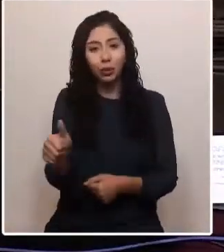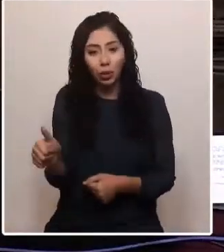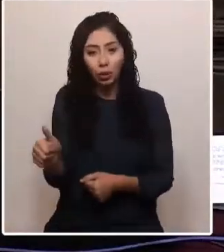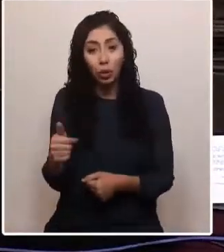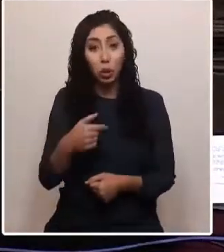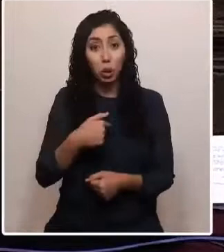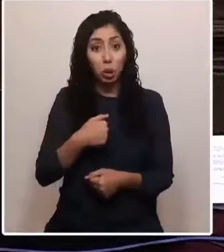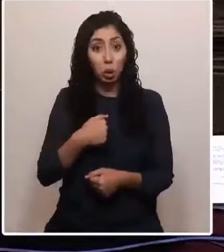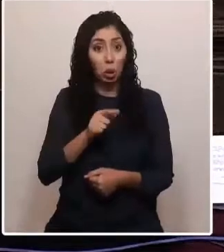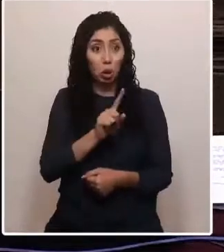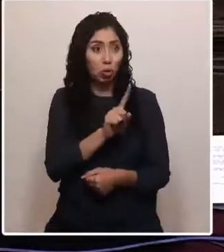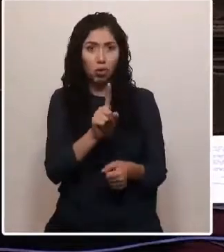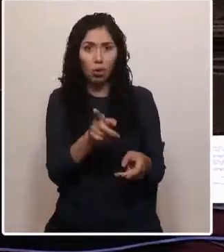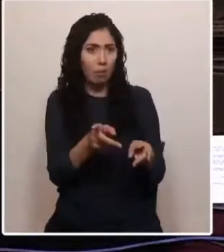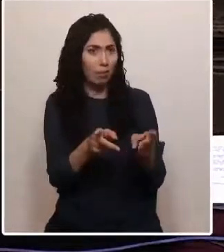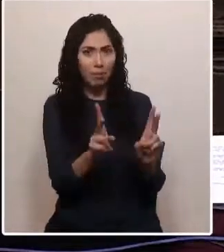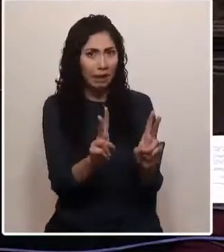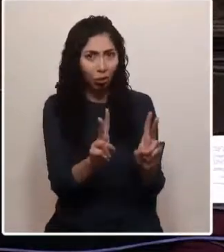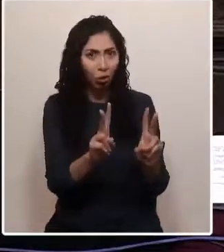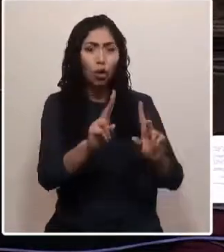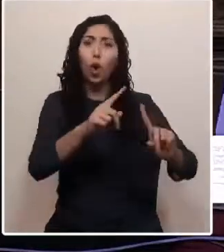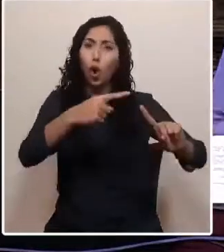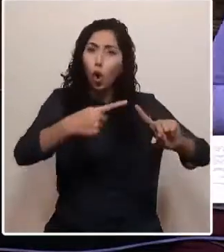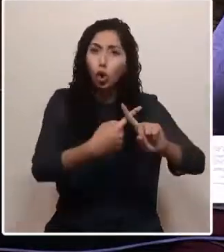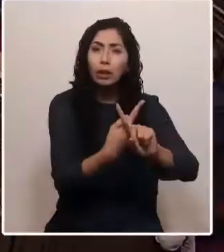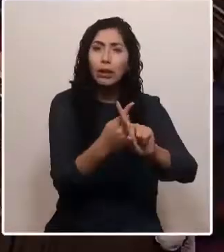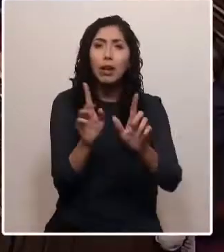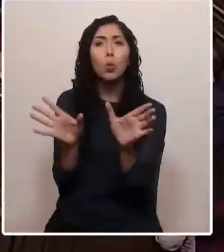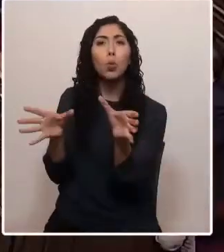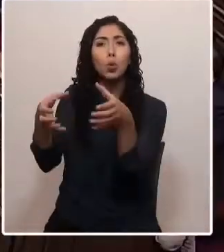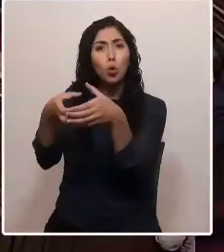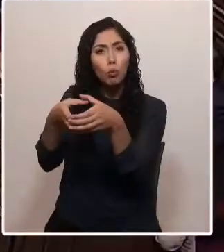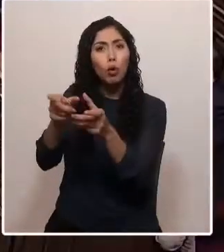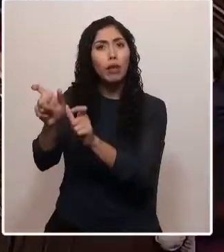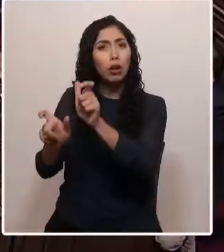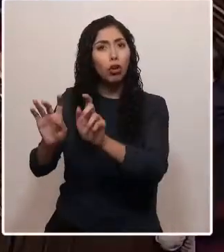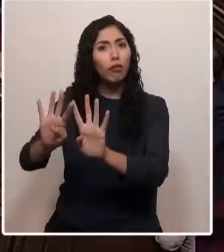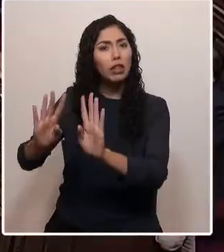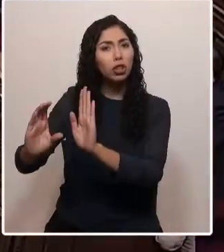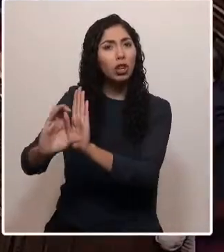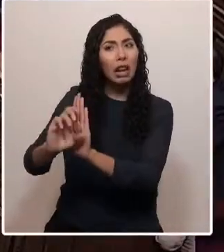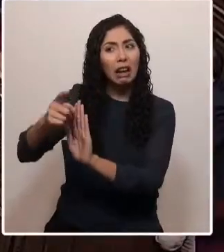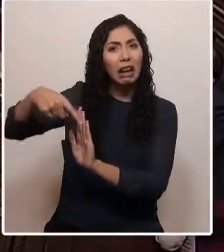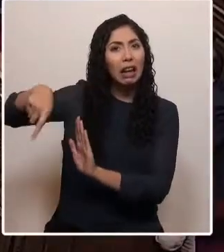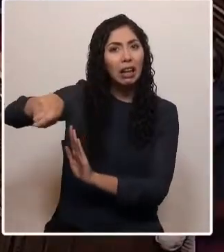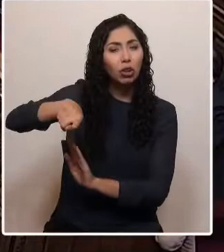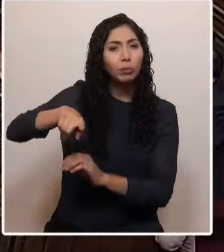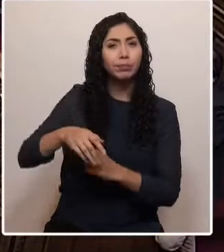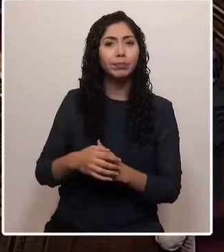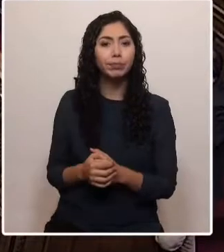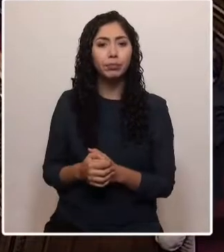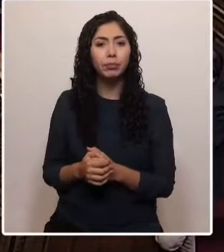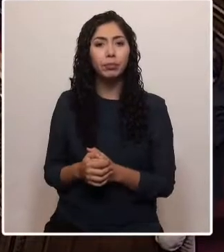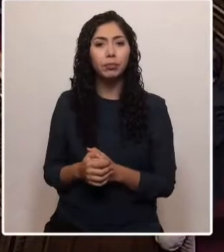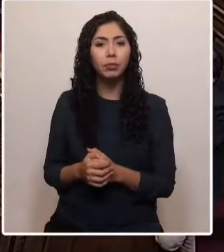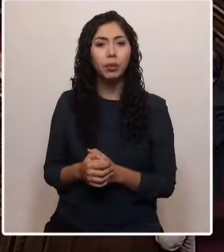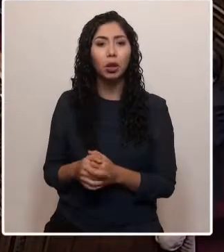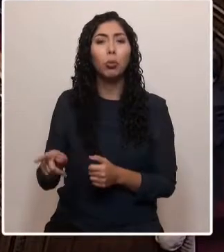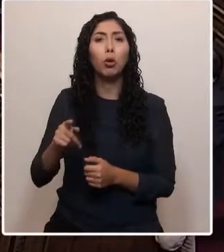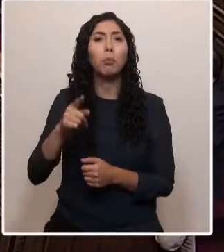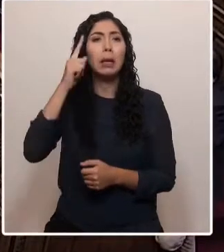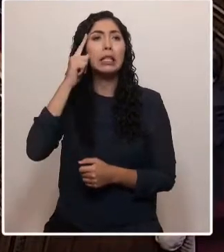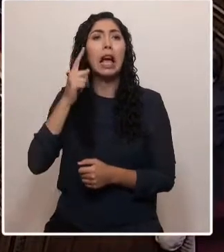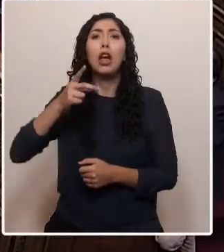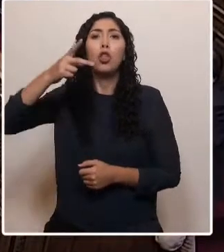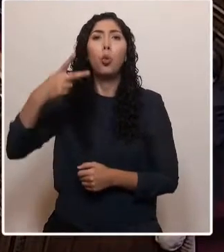a permitir que nuevamente un sector de la Convención se adueñe de instituciones que nos pertenecen a